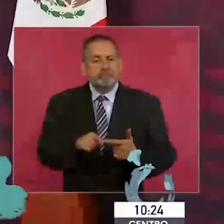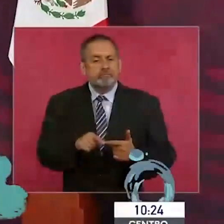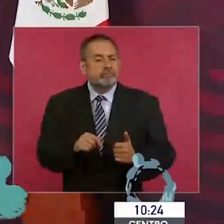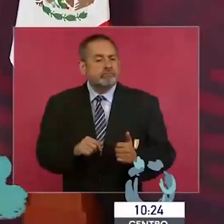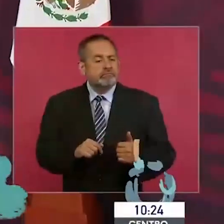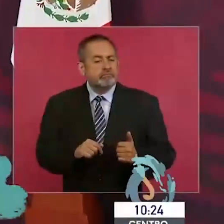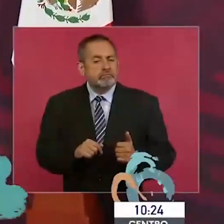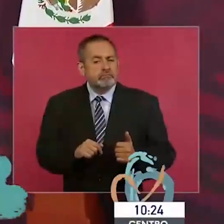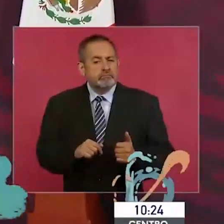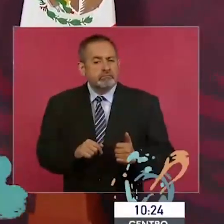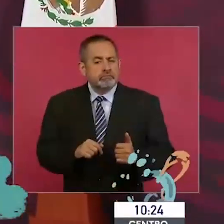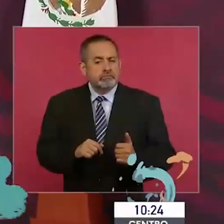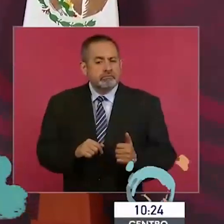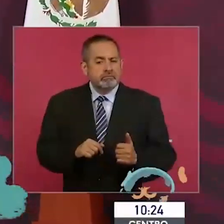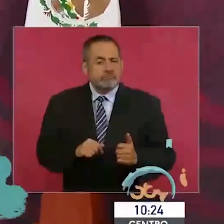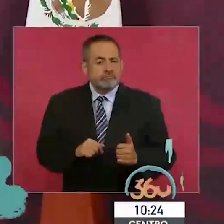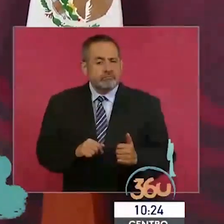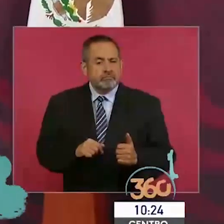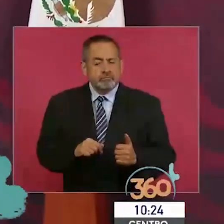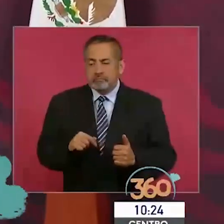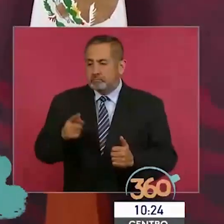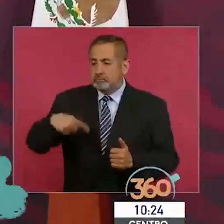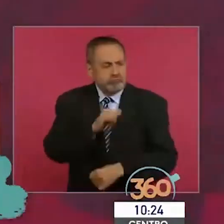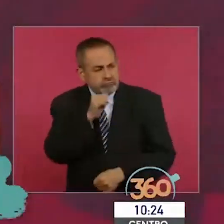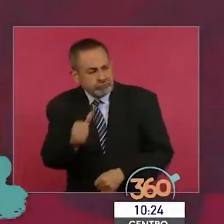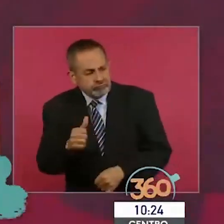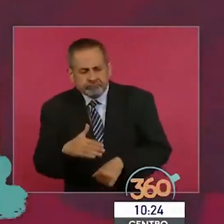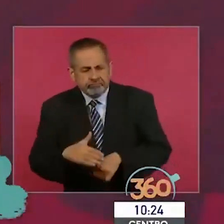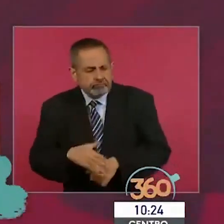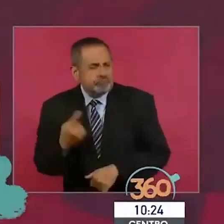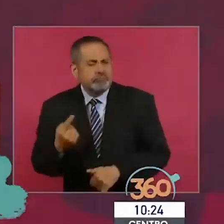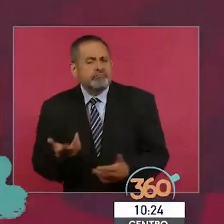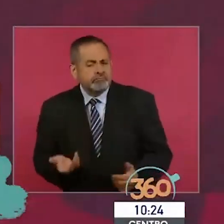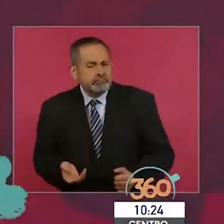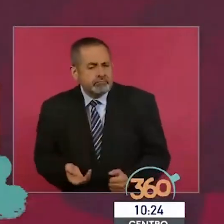privatizaron las pensiones de los trabajadores